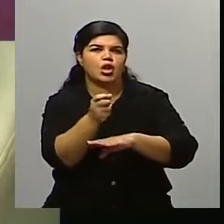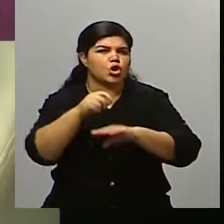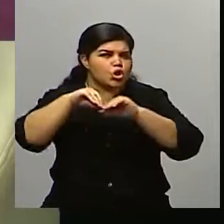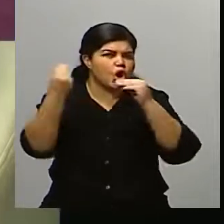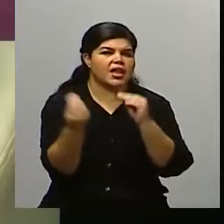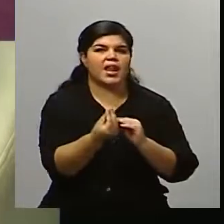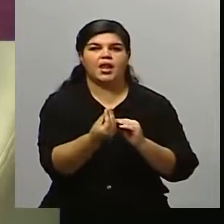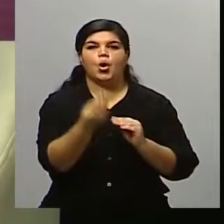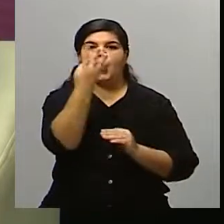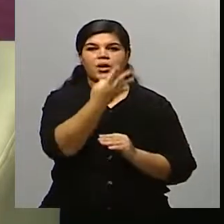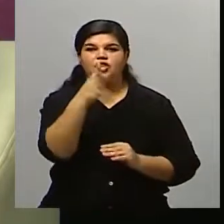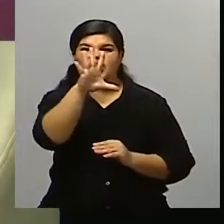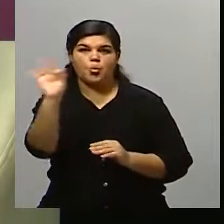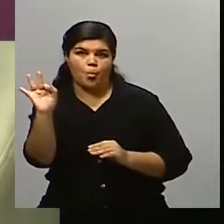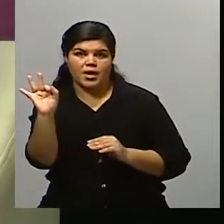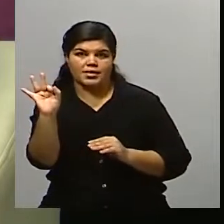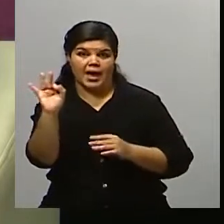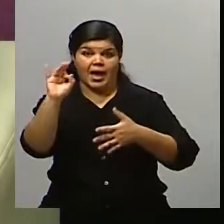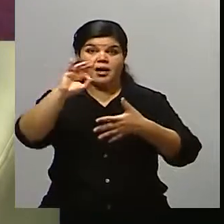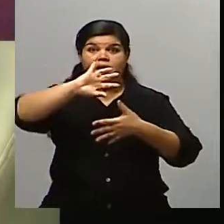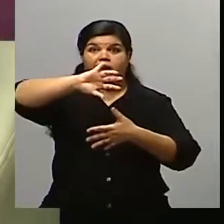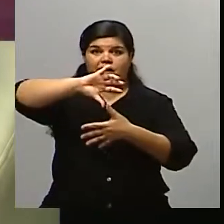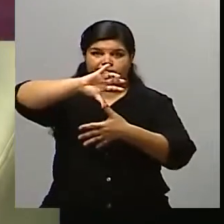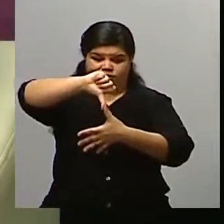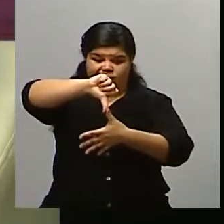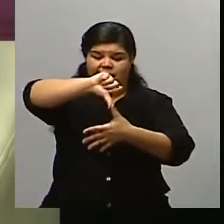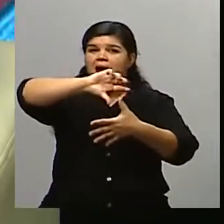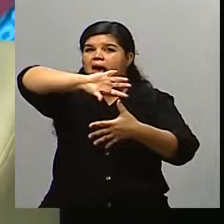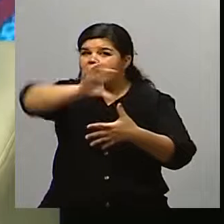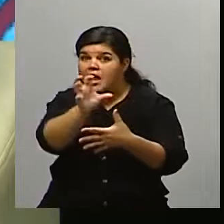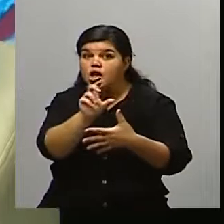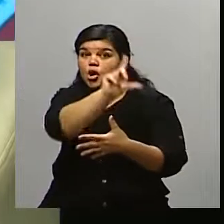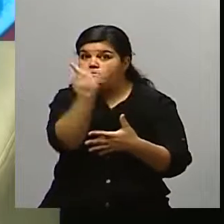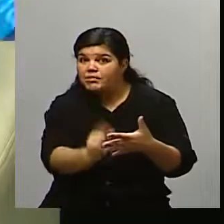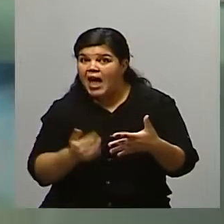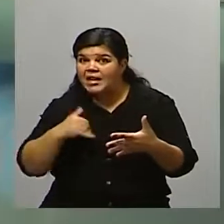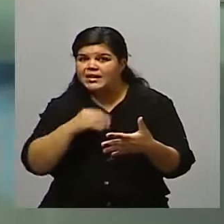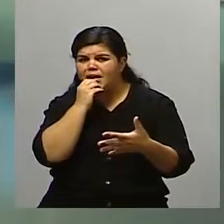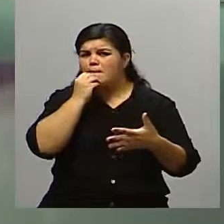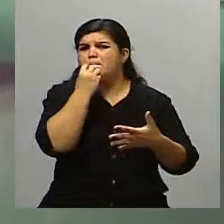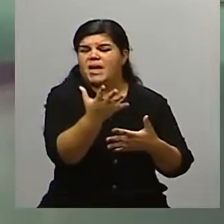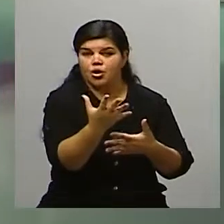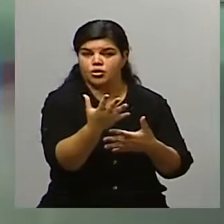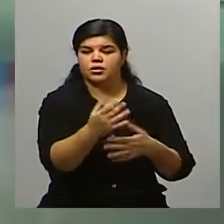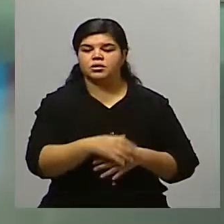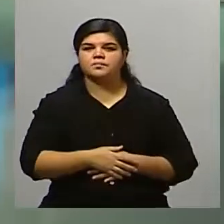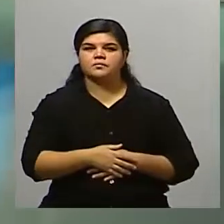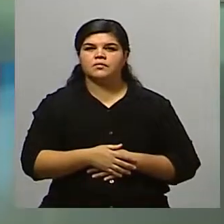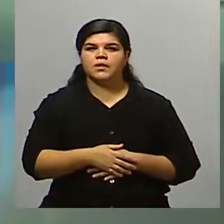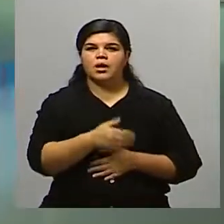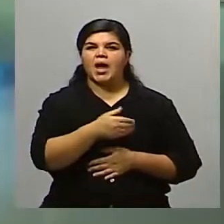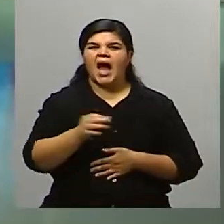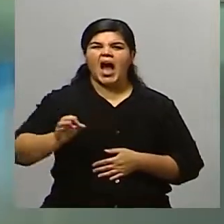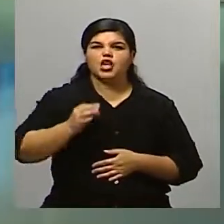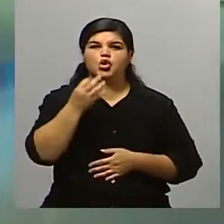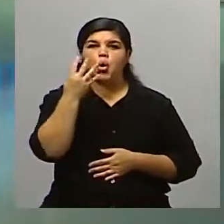encima de los 450, era la más grande de nuestra región. Tuvo una caída muy importante durante los 4 años